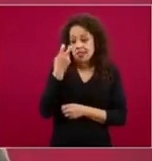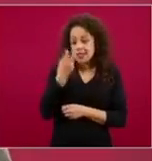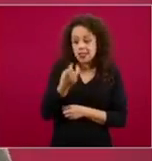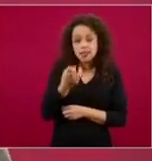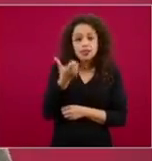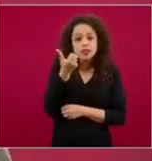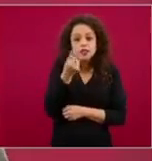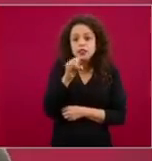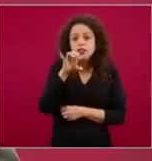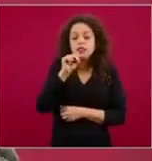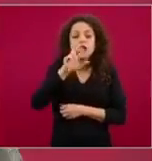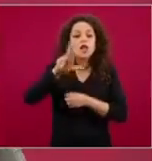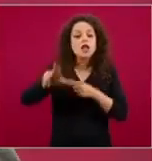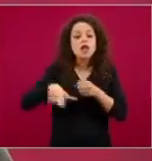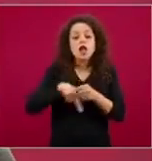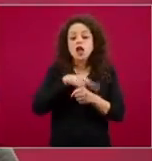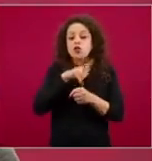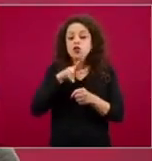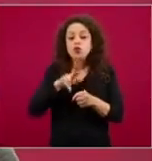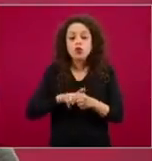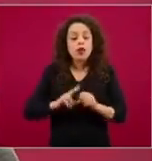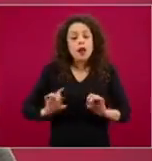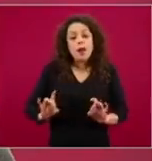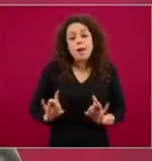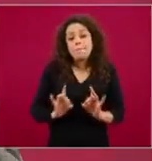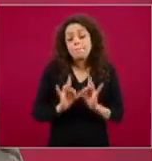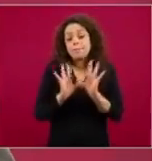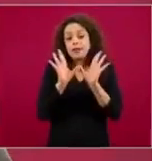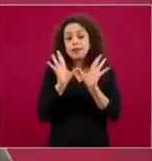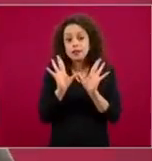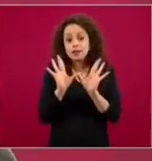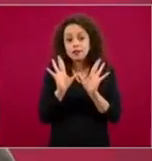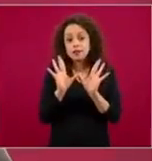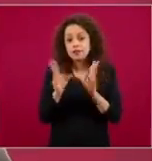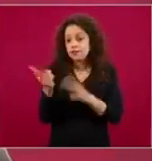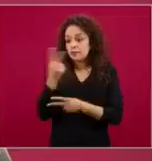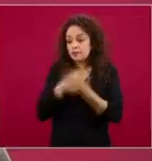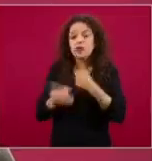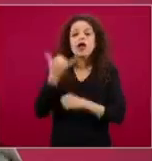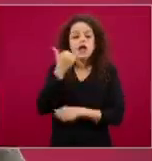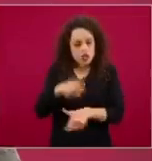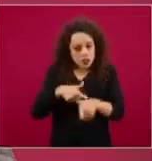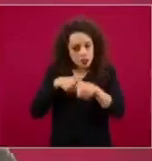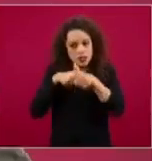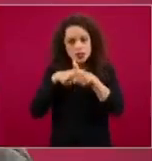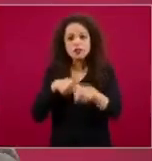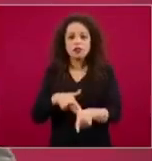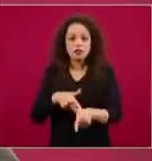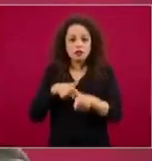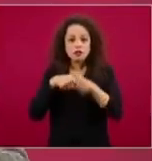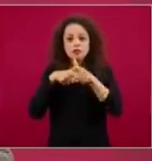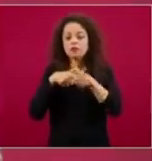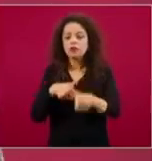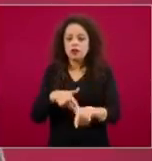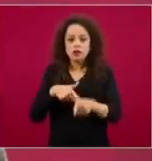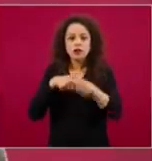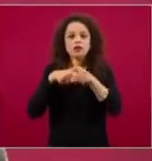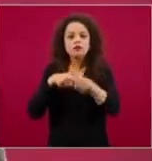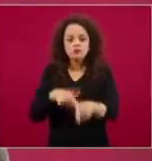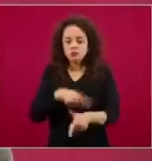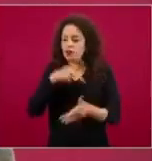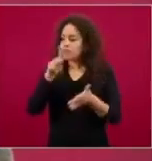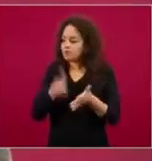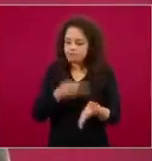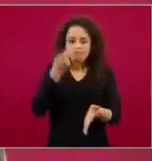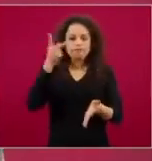natural que ha ocurrido y seguirá ocurriendo en la humanidad una y otra vez. Y ha